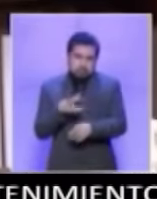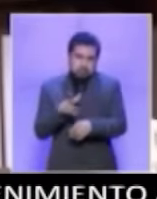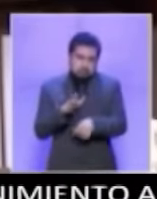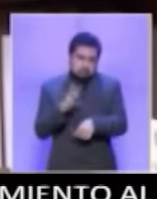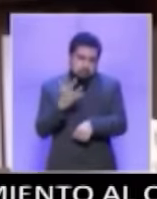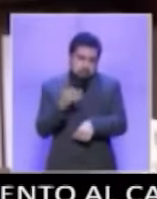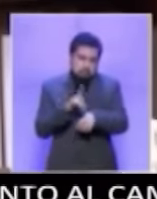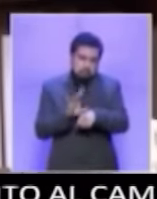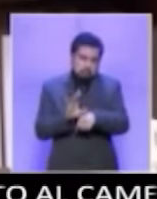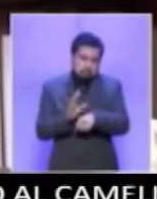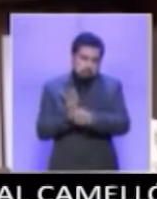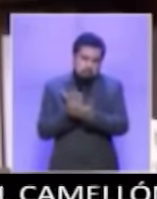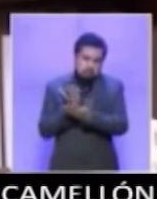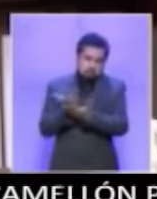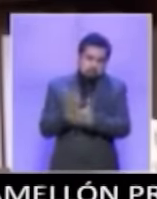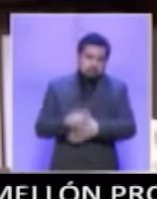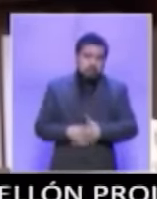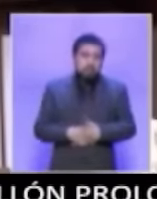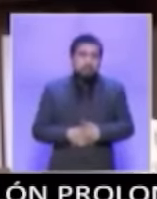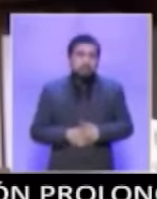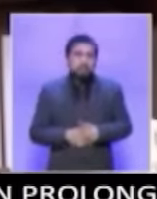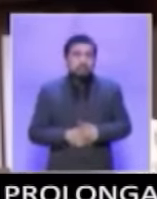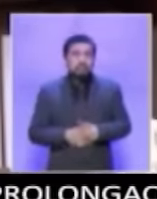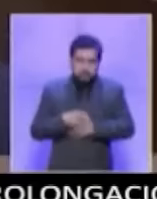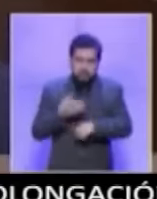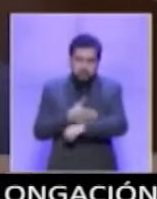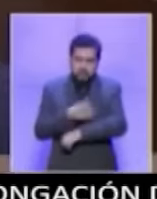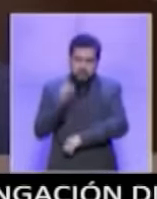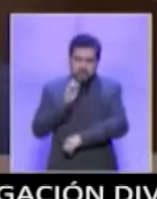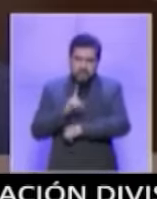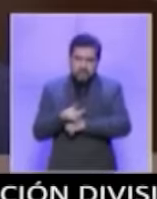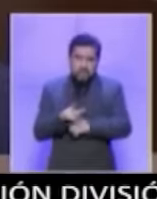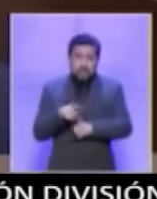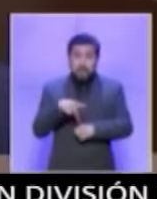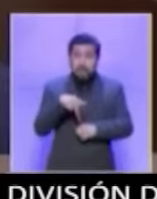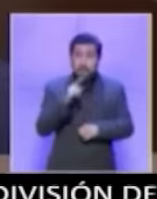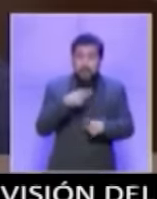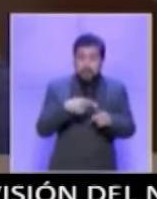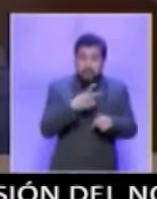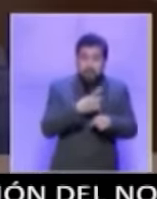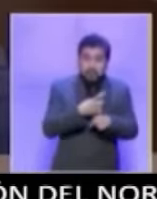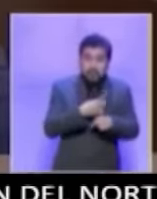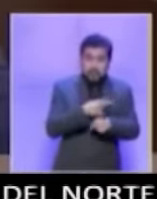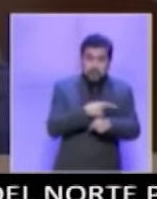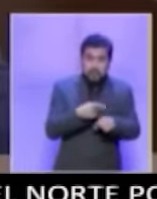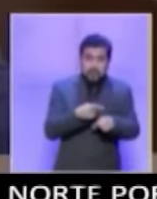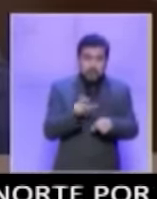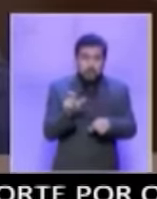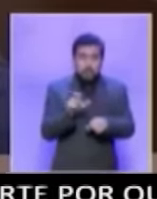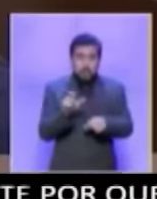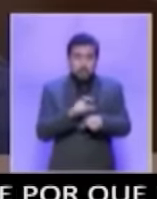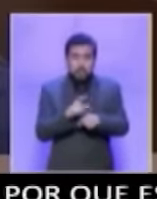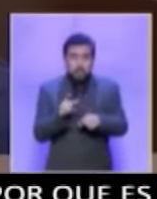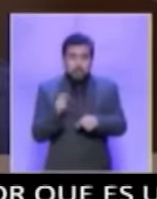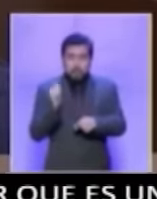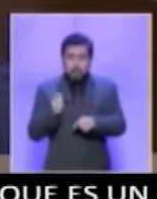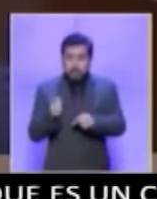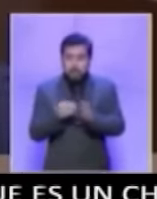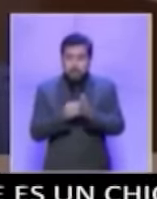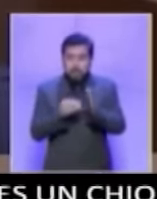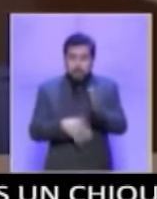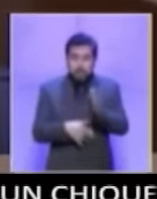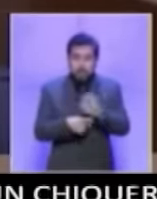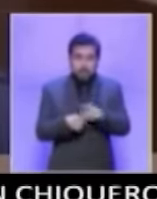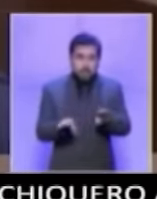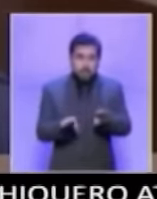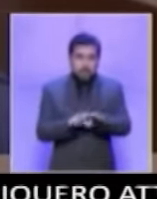de los partidos políticos y no se pueden digamos poner las mismas reglas poemas de campañas y en las campañas como